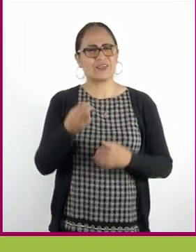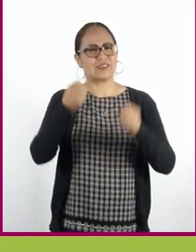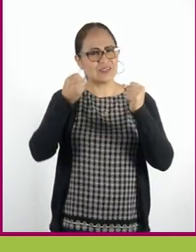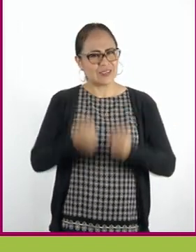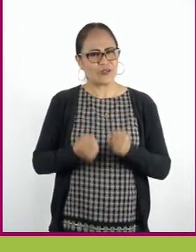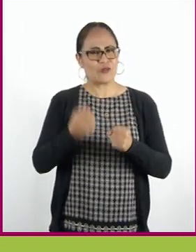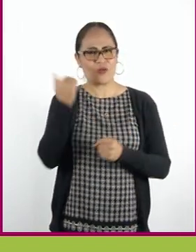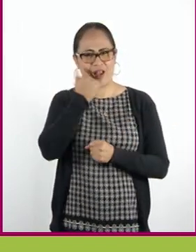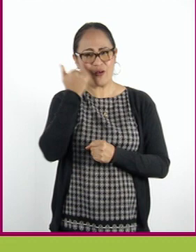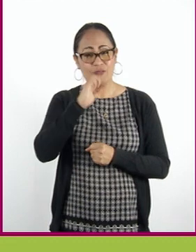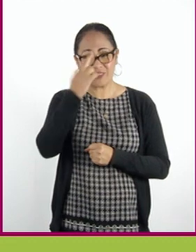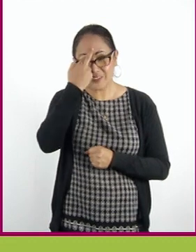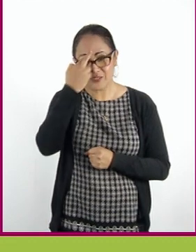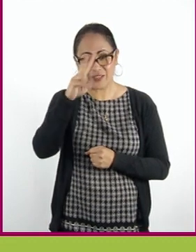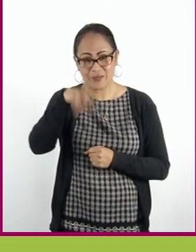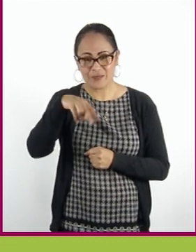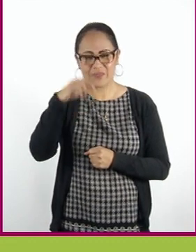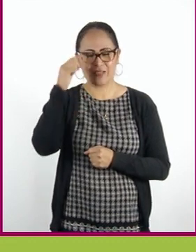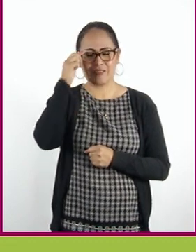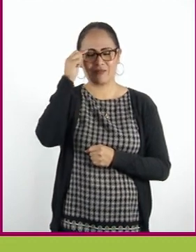recuerdan, ¿verdad?